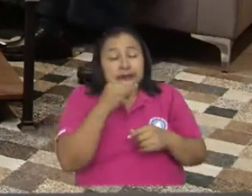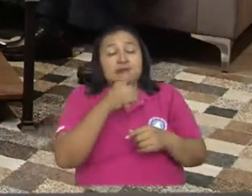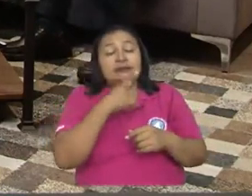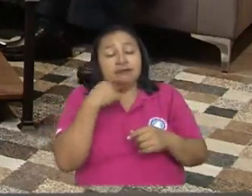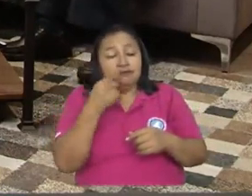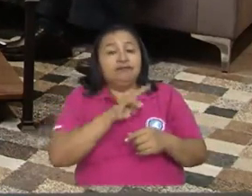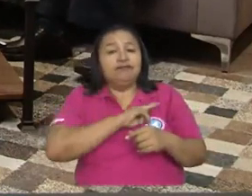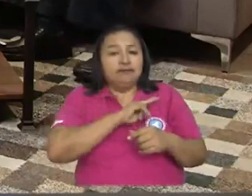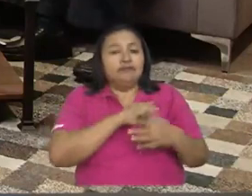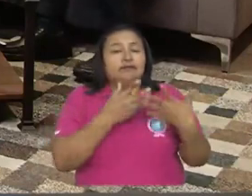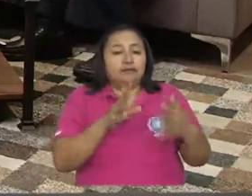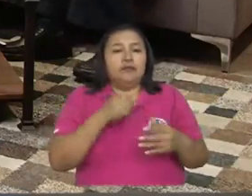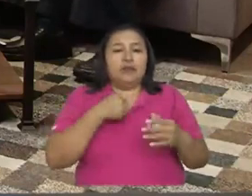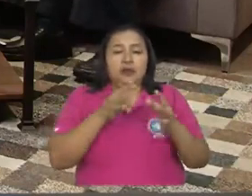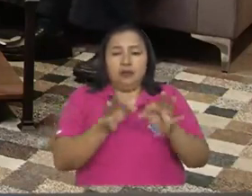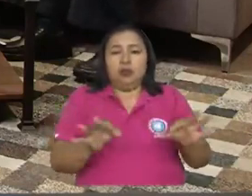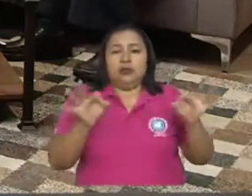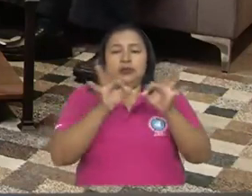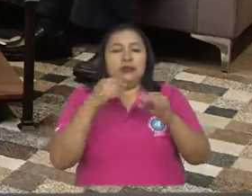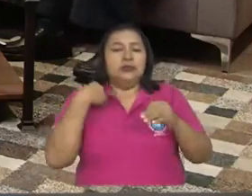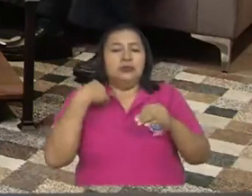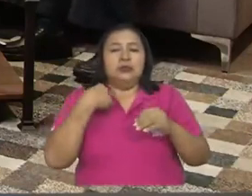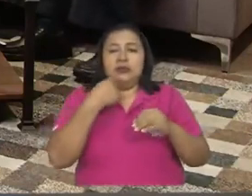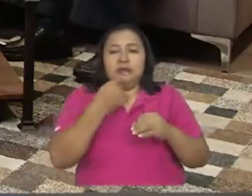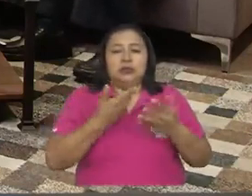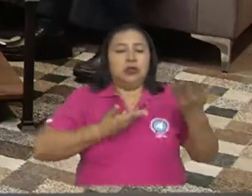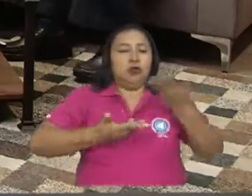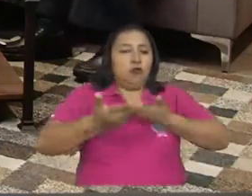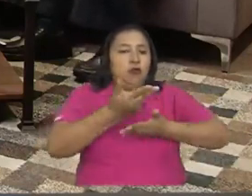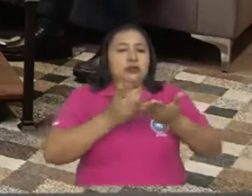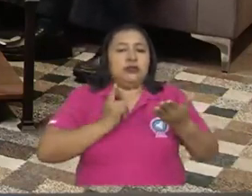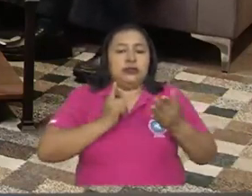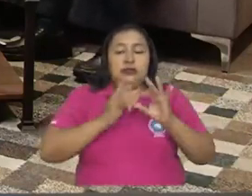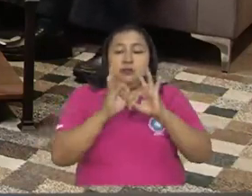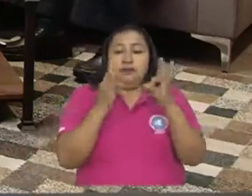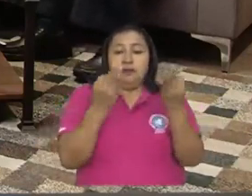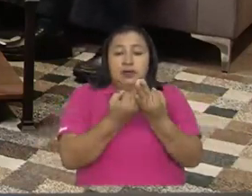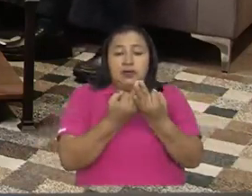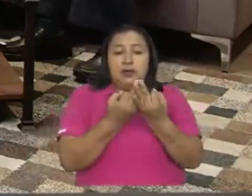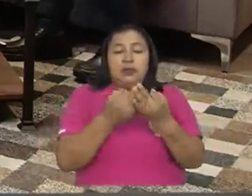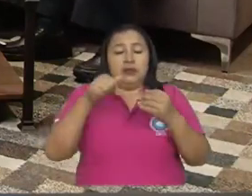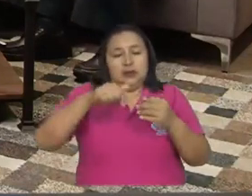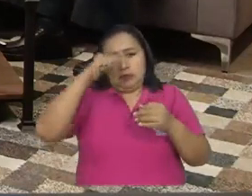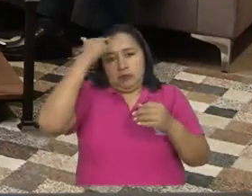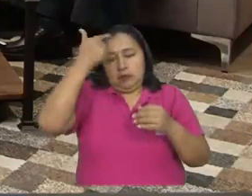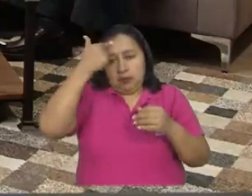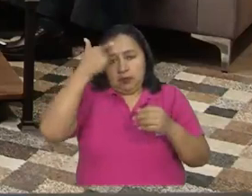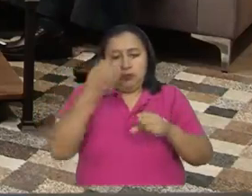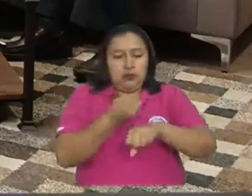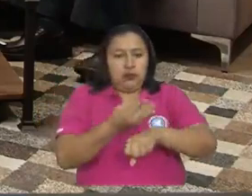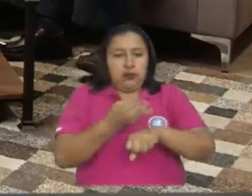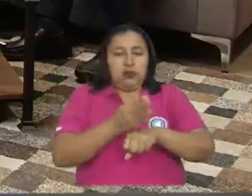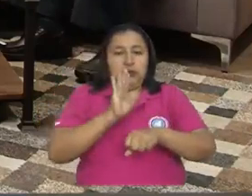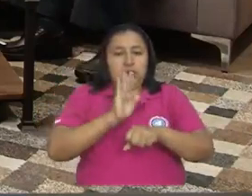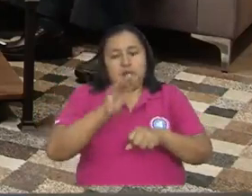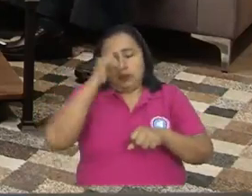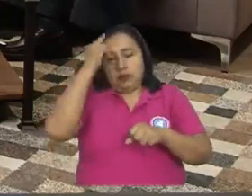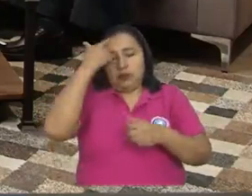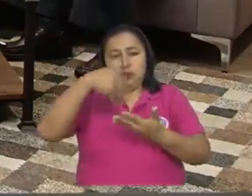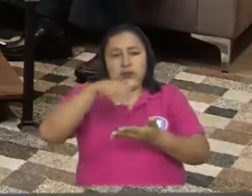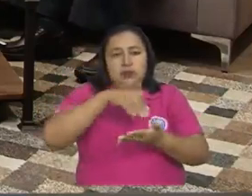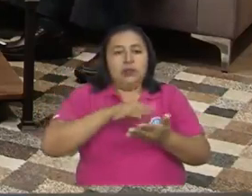hay que resaltar siempre, es la confianza que tienen las familias en este gobierno municipal y su gobierno central,